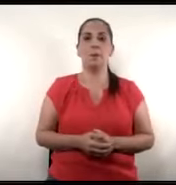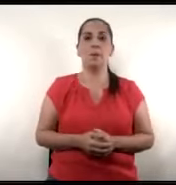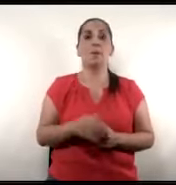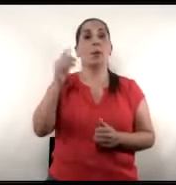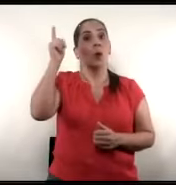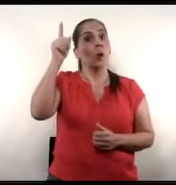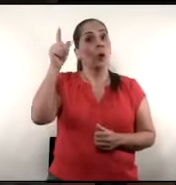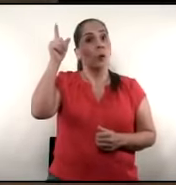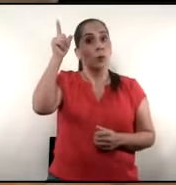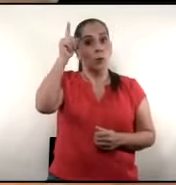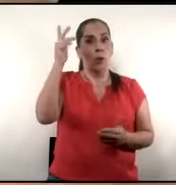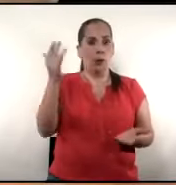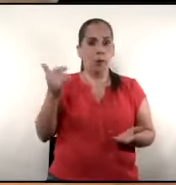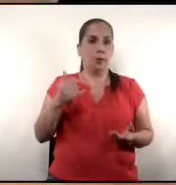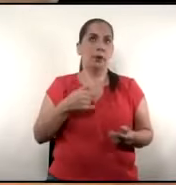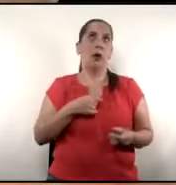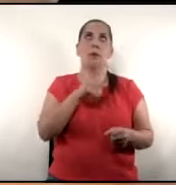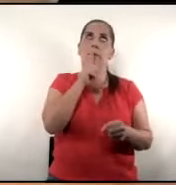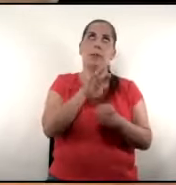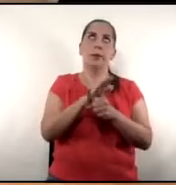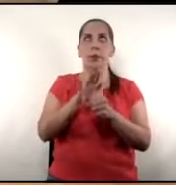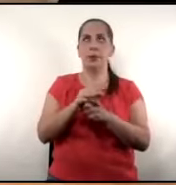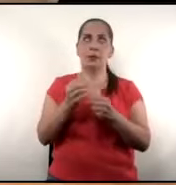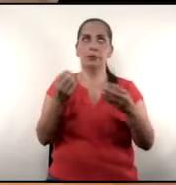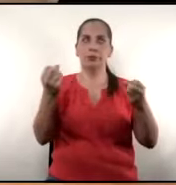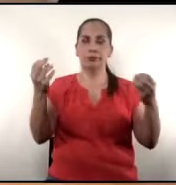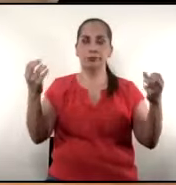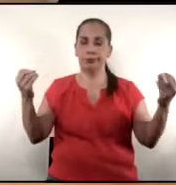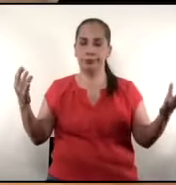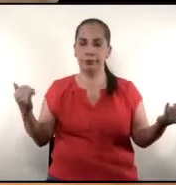obviamente, y es lógico, promesas hay mil y los hemos escuchado y lo